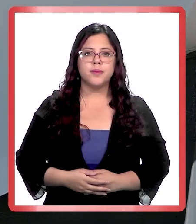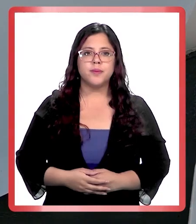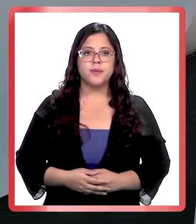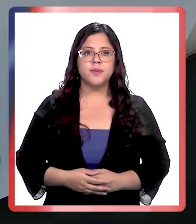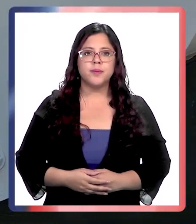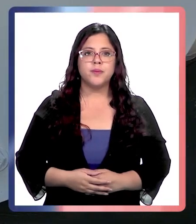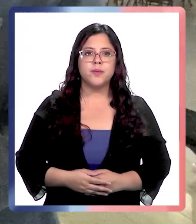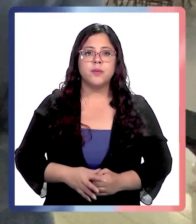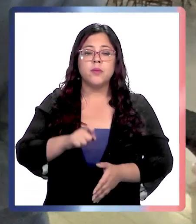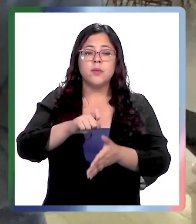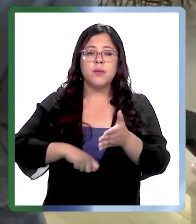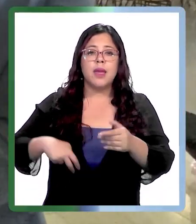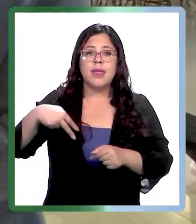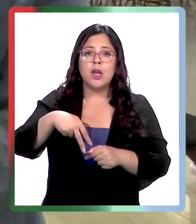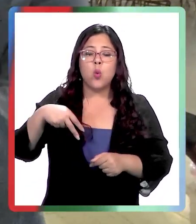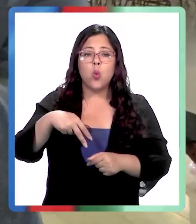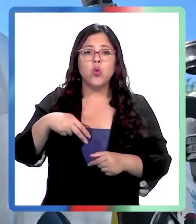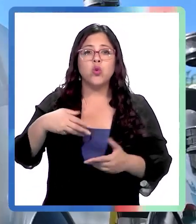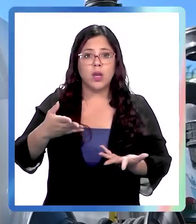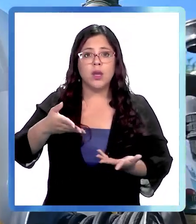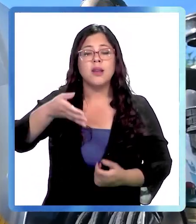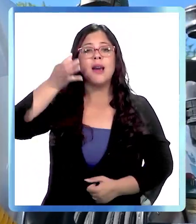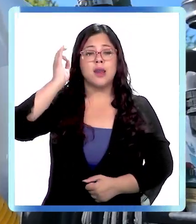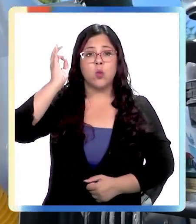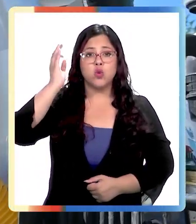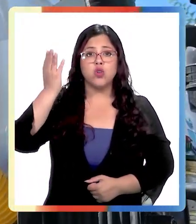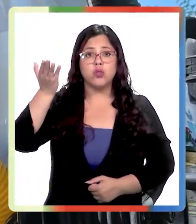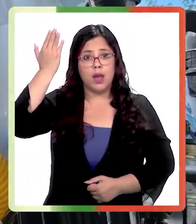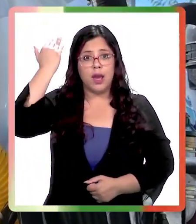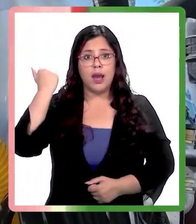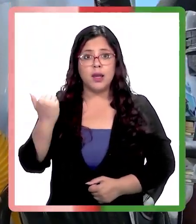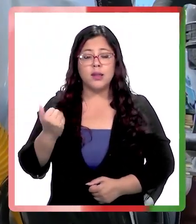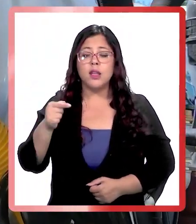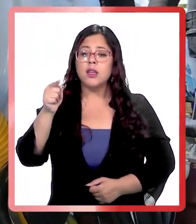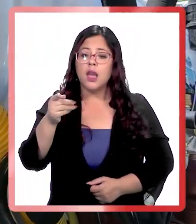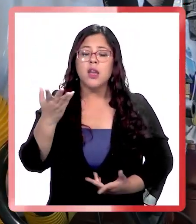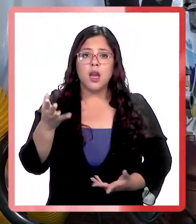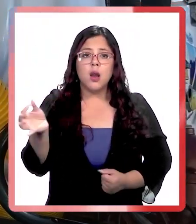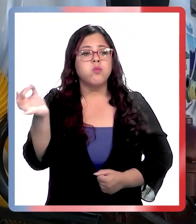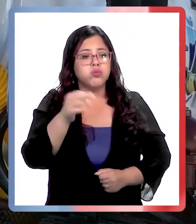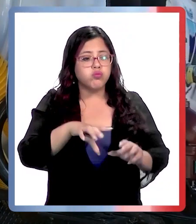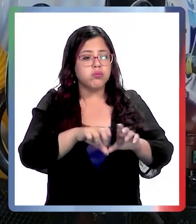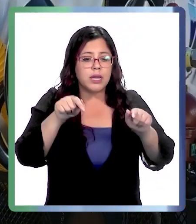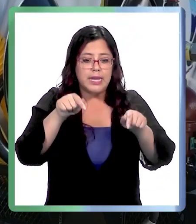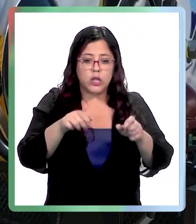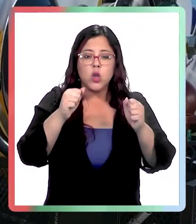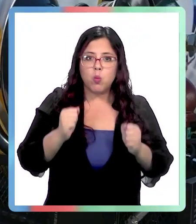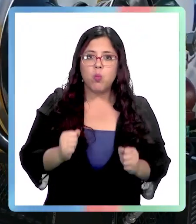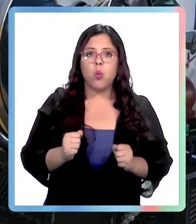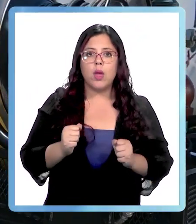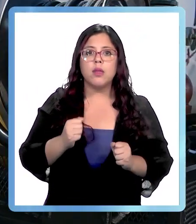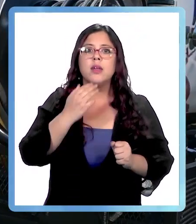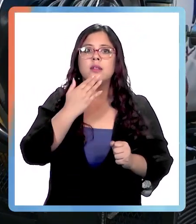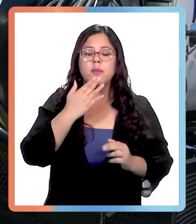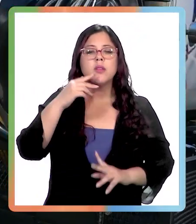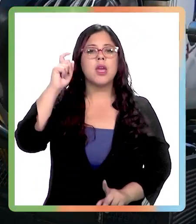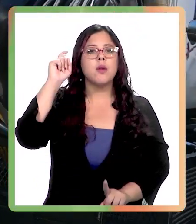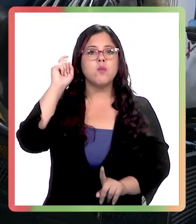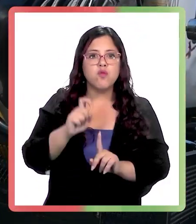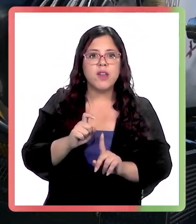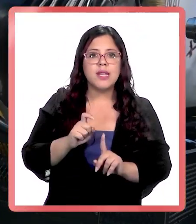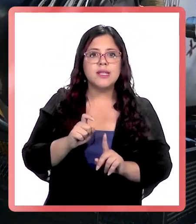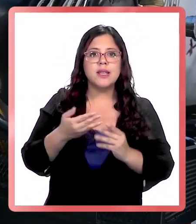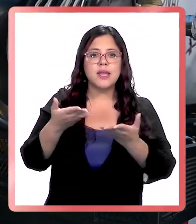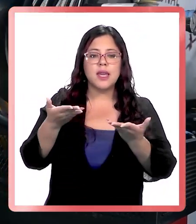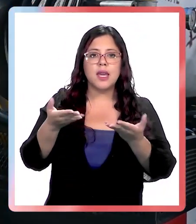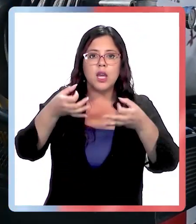junio más o menos, estuvimos en una reunión donde usted daba su palabra de que esto iba a ser posible y que se iba a priorizar justamente los caminos que usted